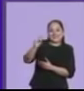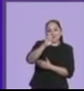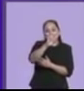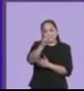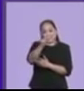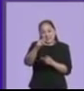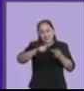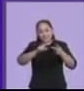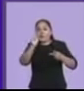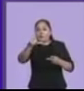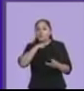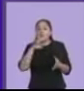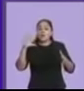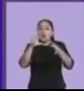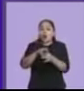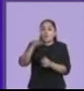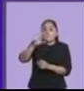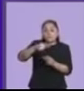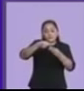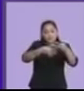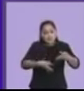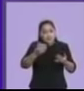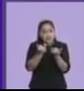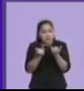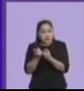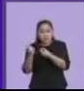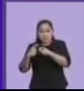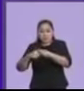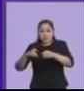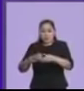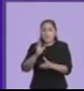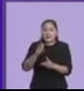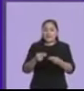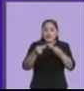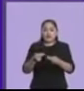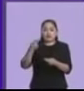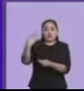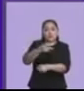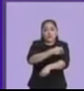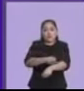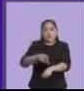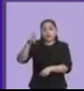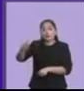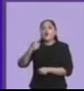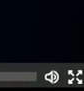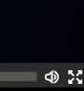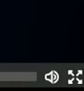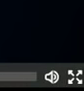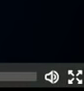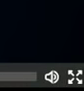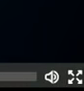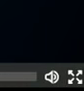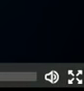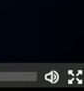un partido en no transparente y que convirtió en un negocio familiar. Andrés, vas a volver a perder.